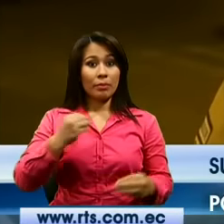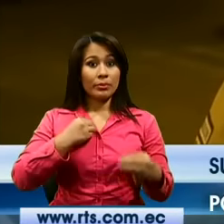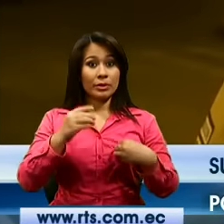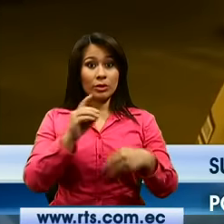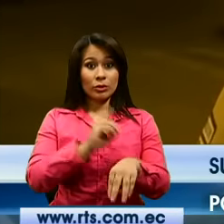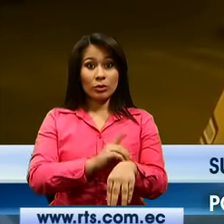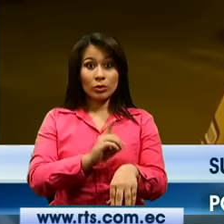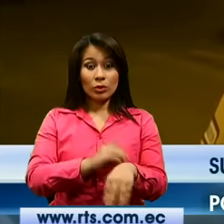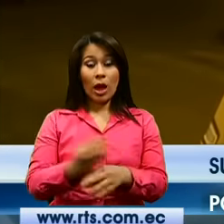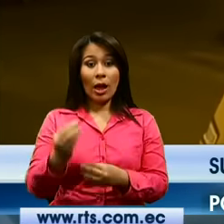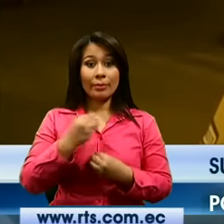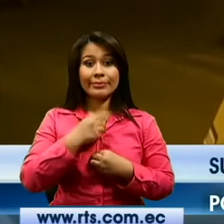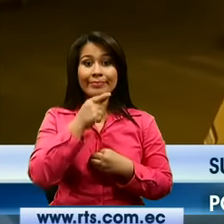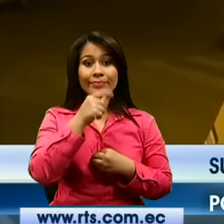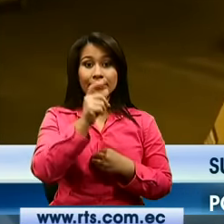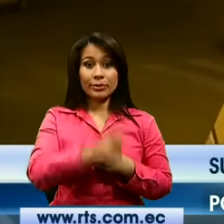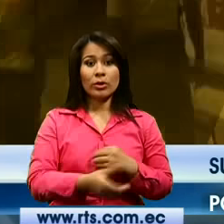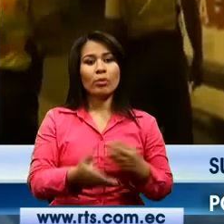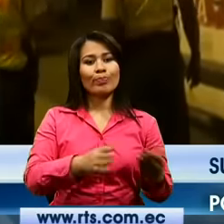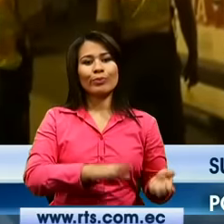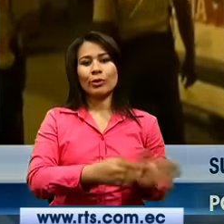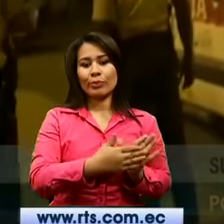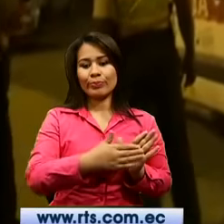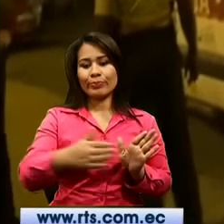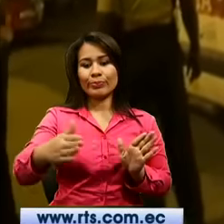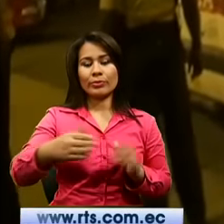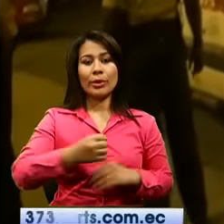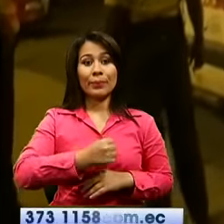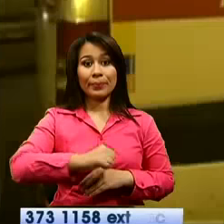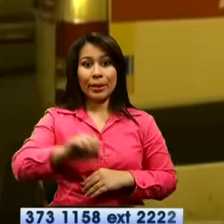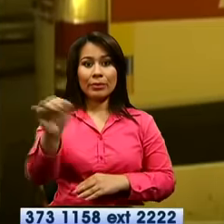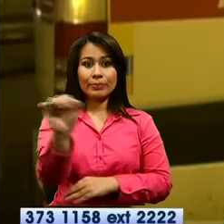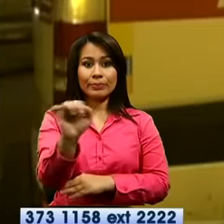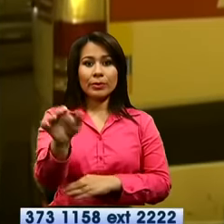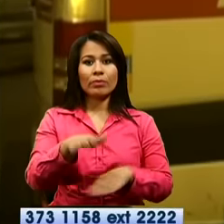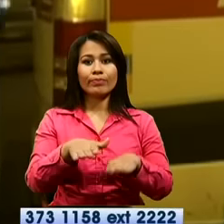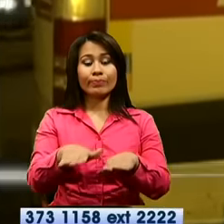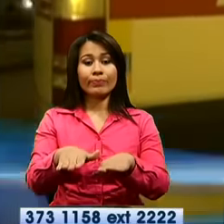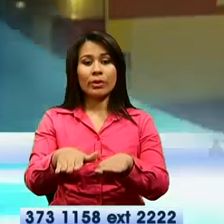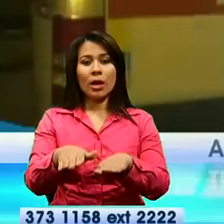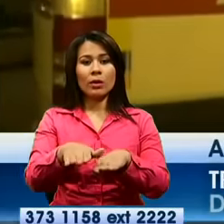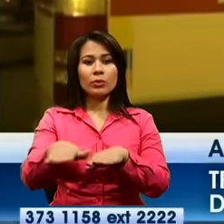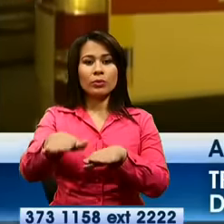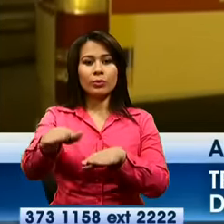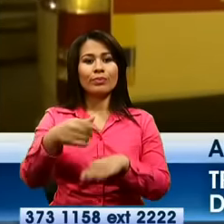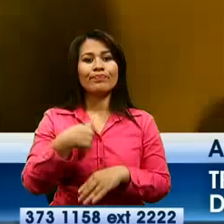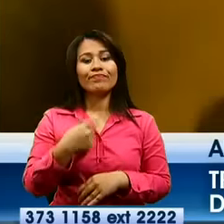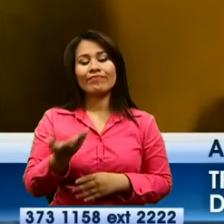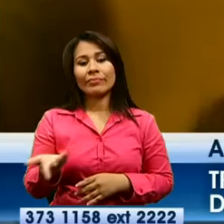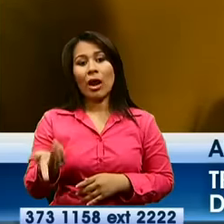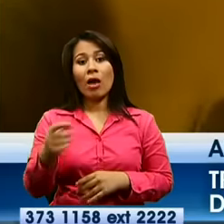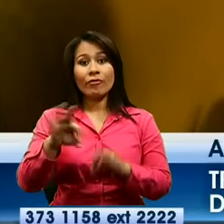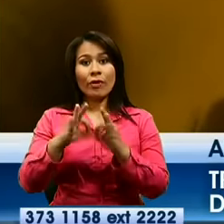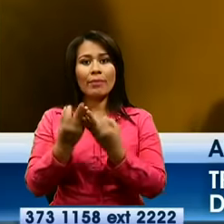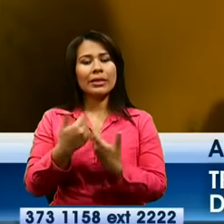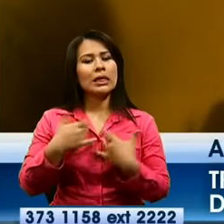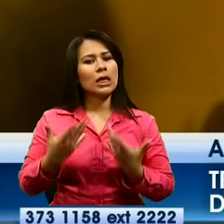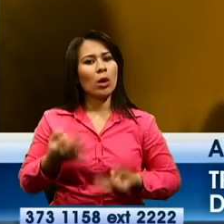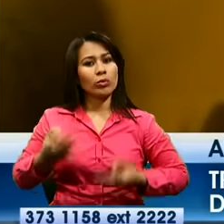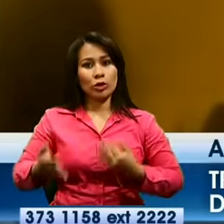paramédicos, ya falleció en el trayecto. Ante la muerte del menor, sus familiares piden justicia. Yo también